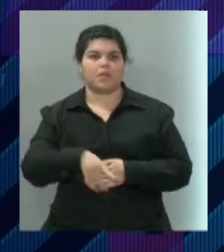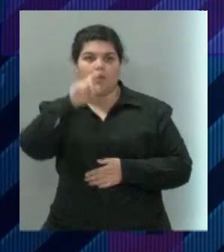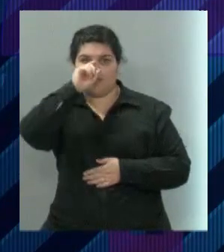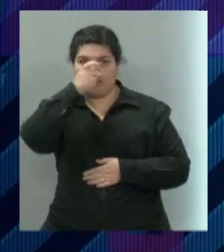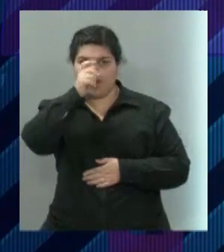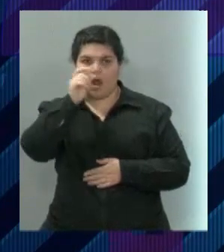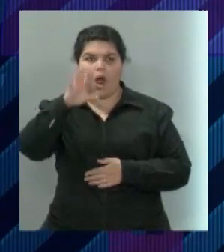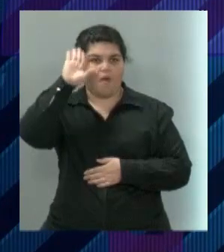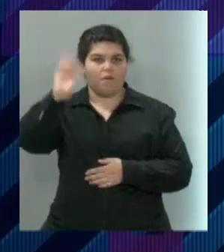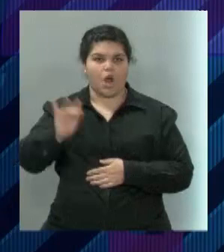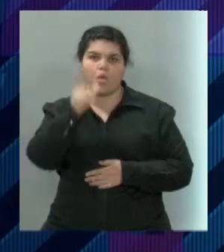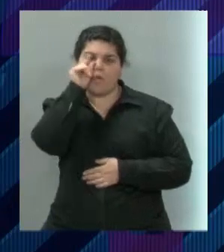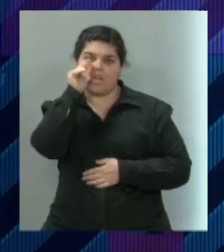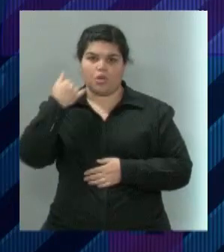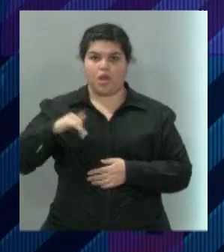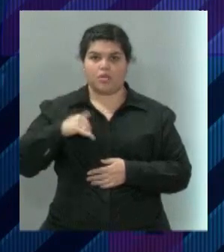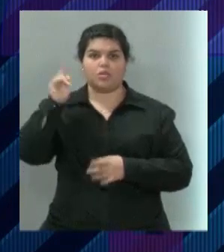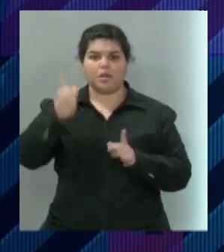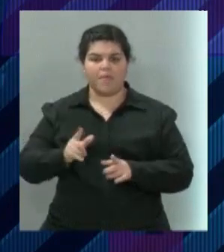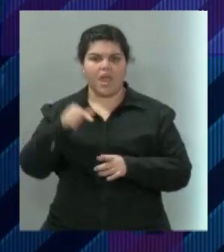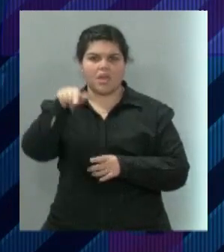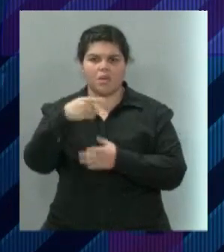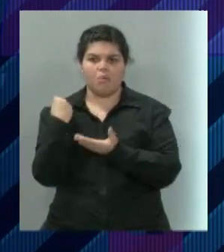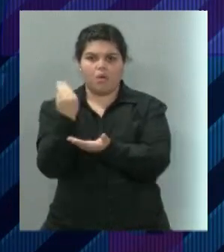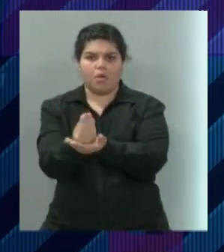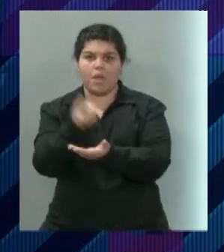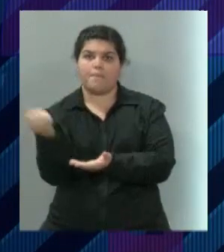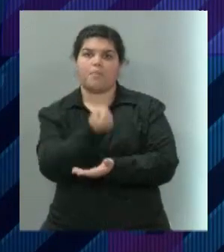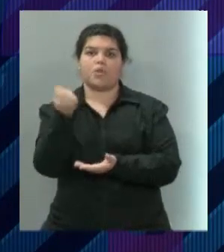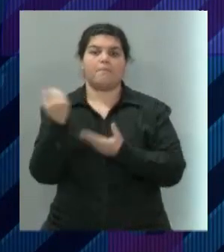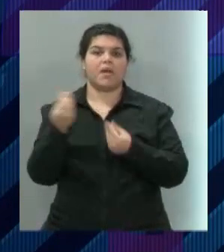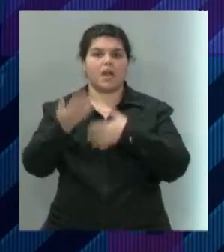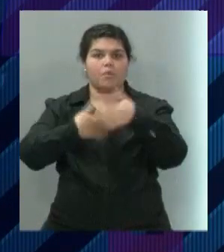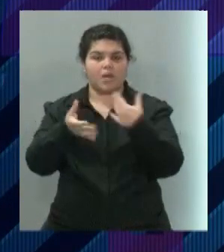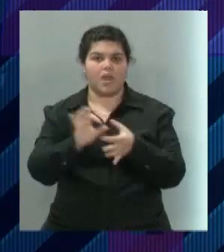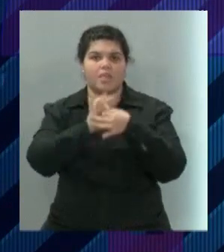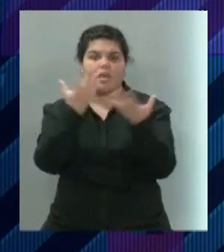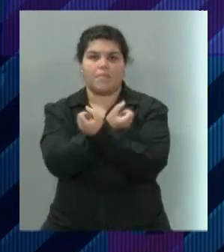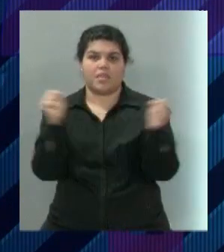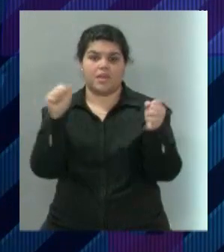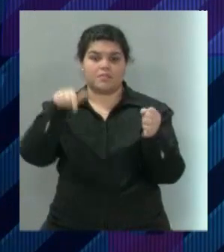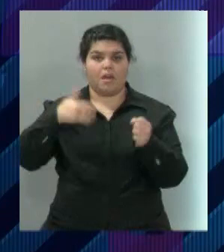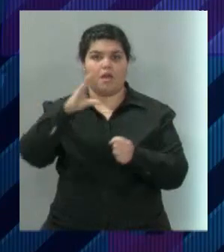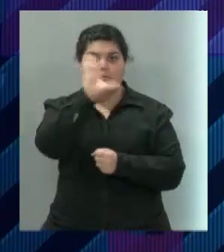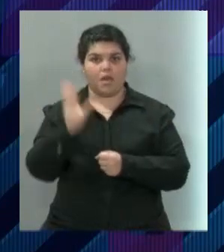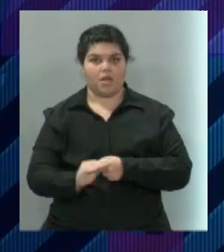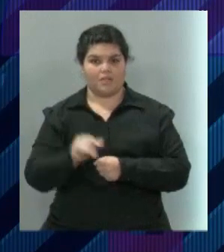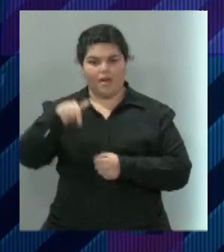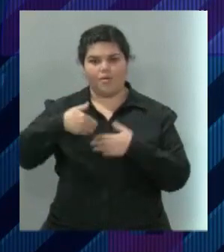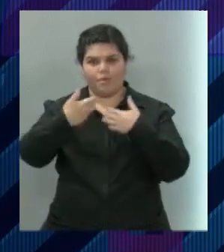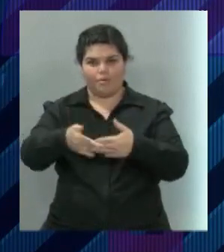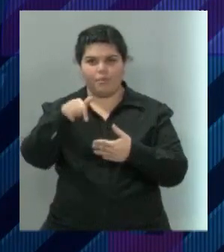militar argentino, una de las figuras fundamentales del proceso que condujo a la independencia del país, eso lo vamos a ver ahora en este